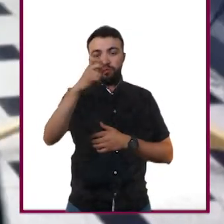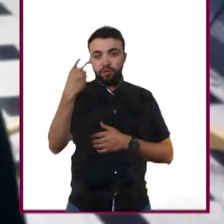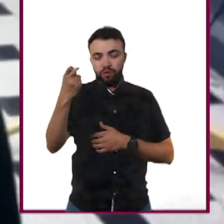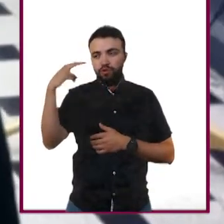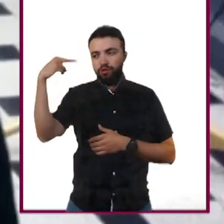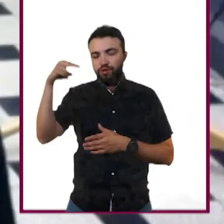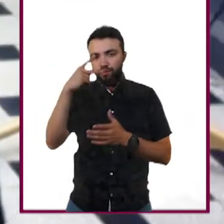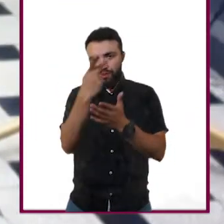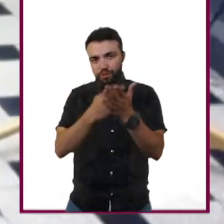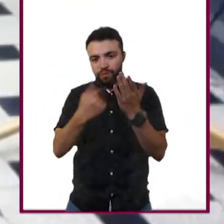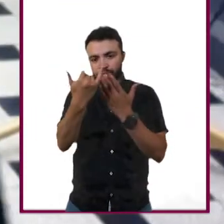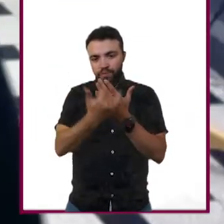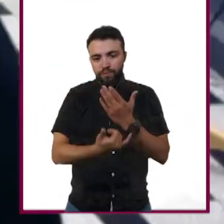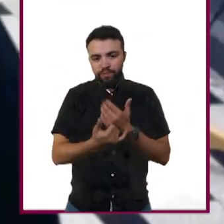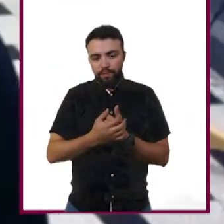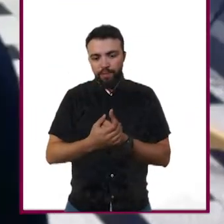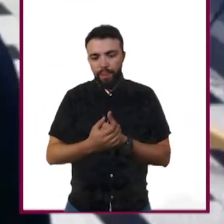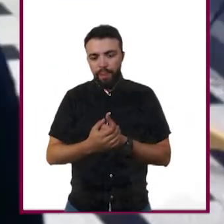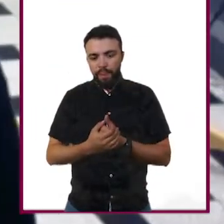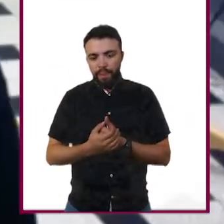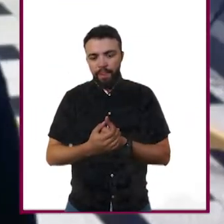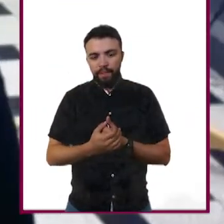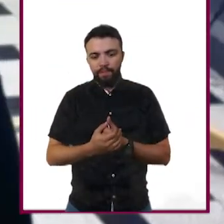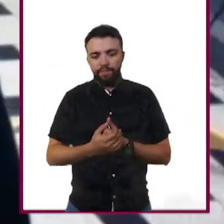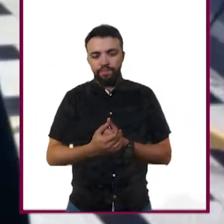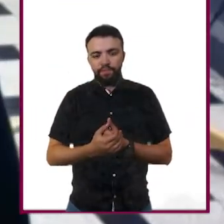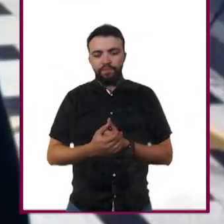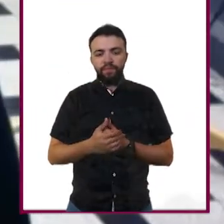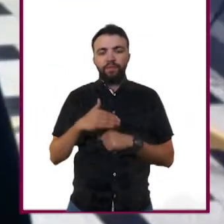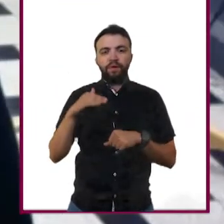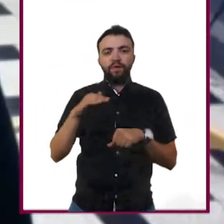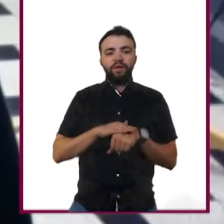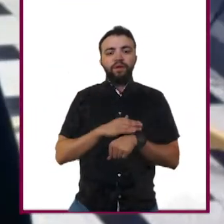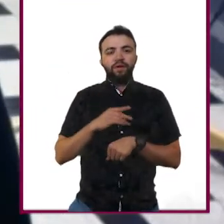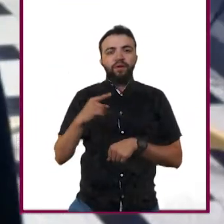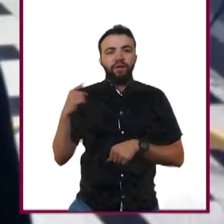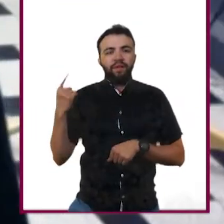mis grandes consentidos, precisamente porque